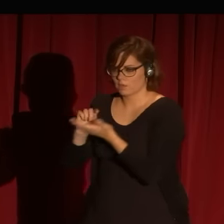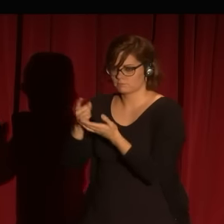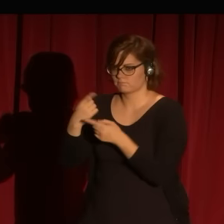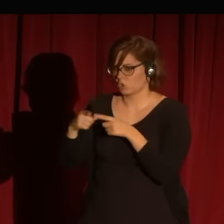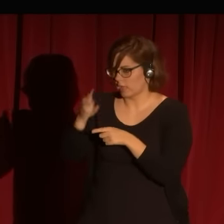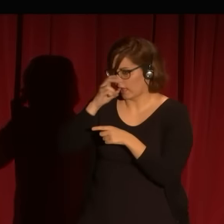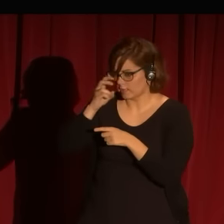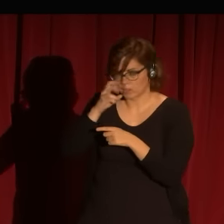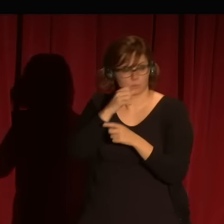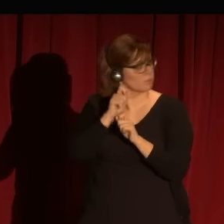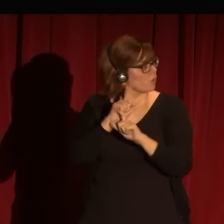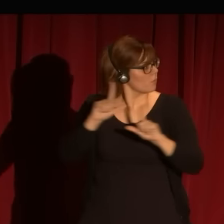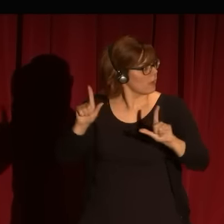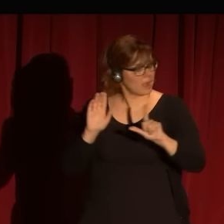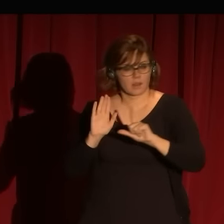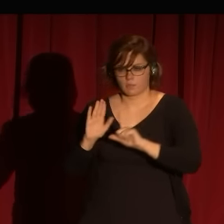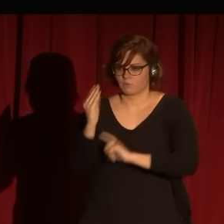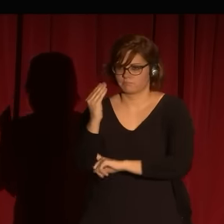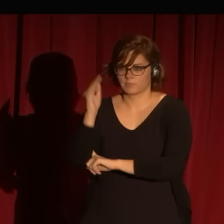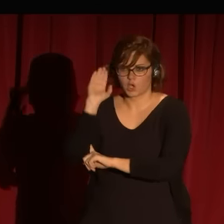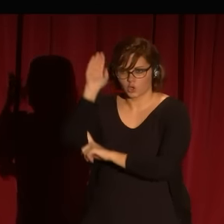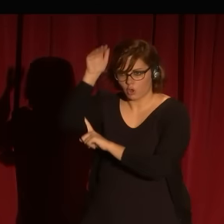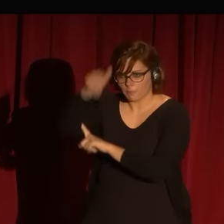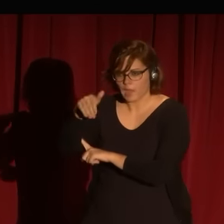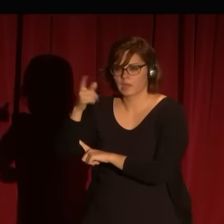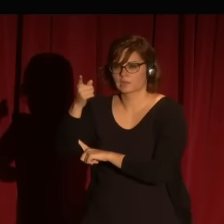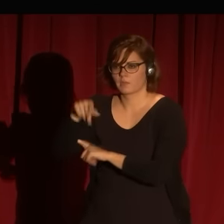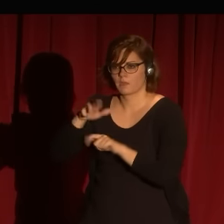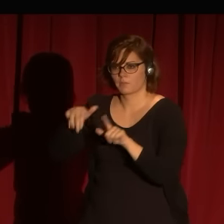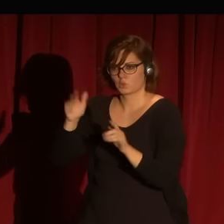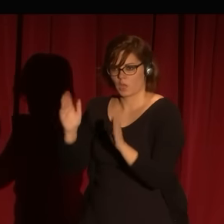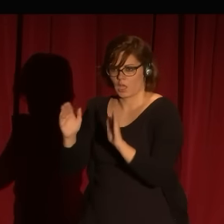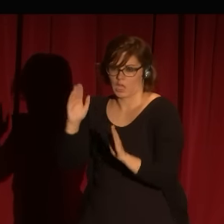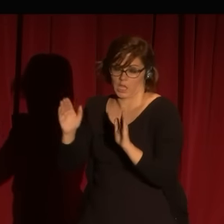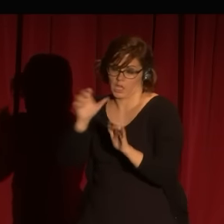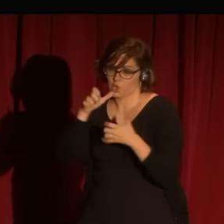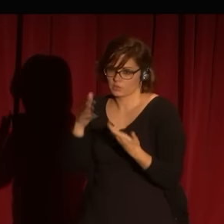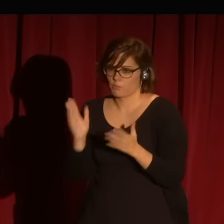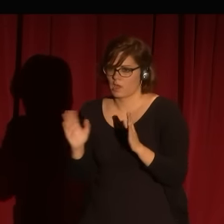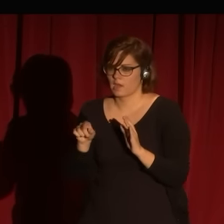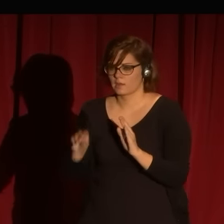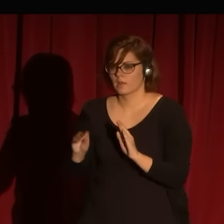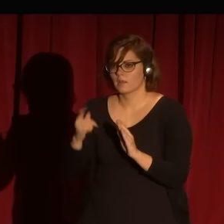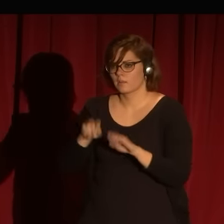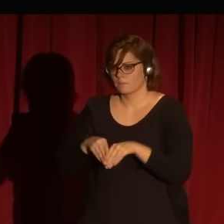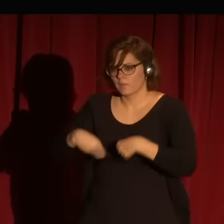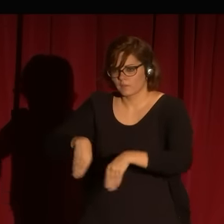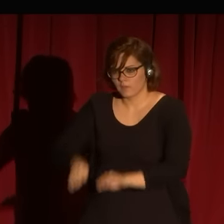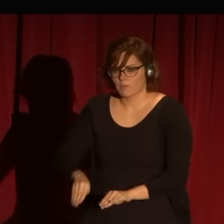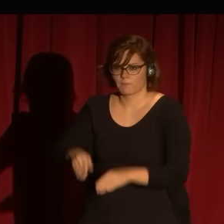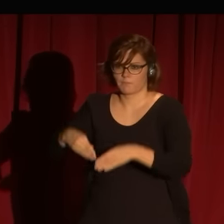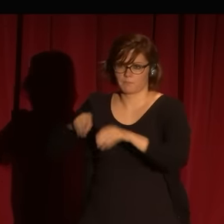antiguos como vemos en la pared del fondo escultura Romana de pintura contemporánea de objetos científicos de tapices de alfombras